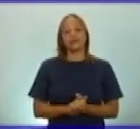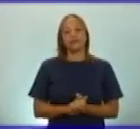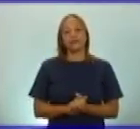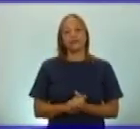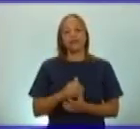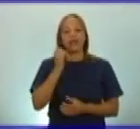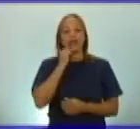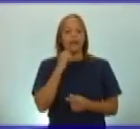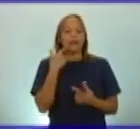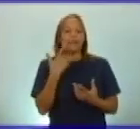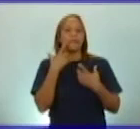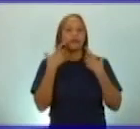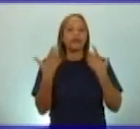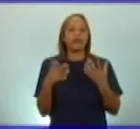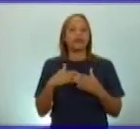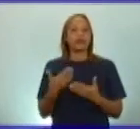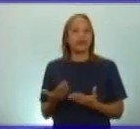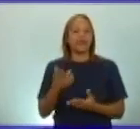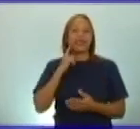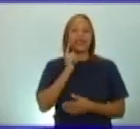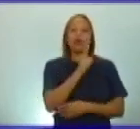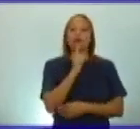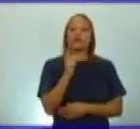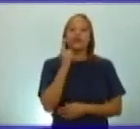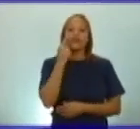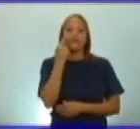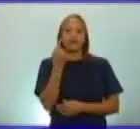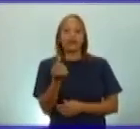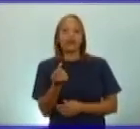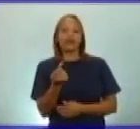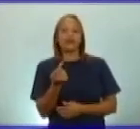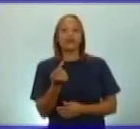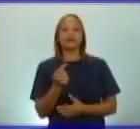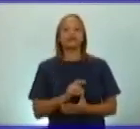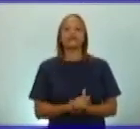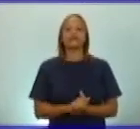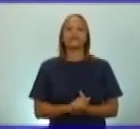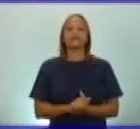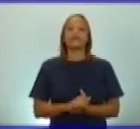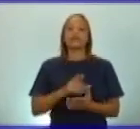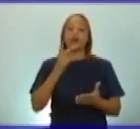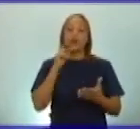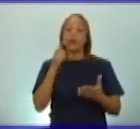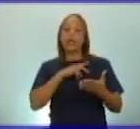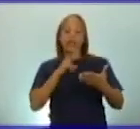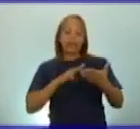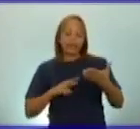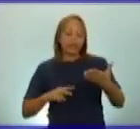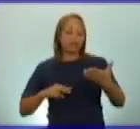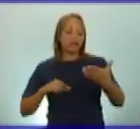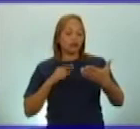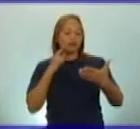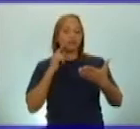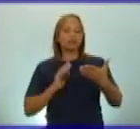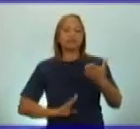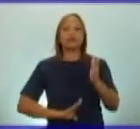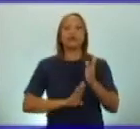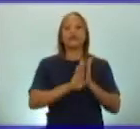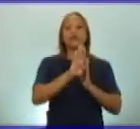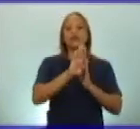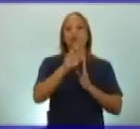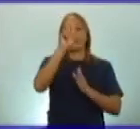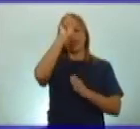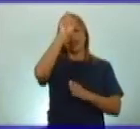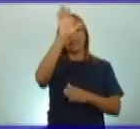Además, muchachos, es importante que ustedes vayan viendo en la medida que vayan haciendo la lectura cómo también se va a desarrollar en Alemania en